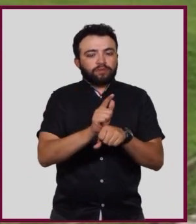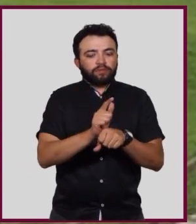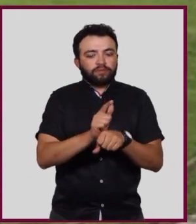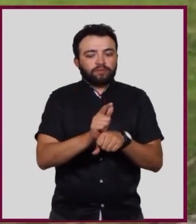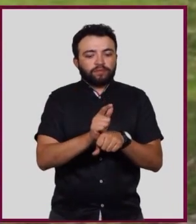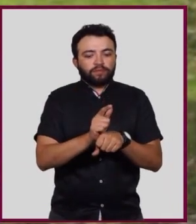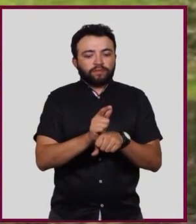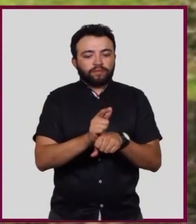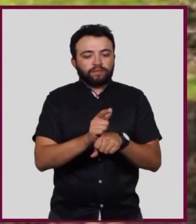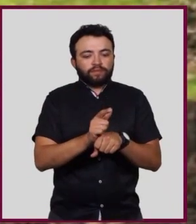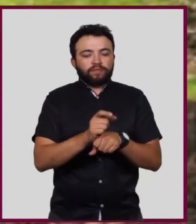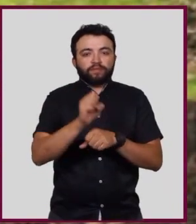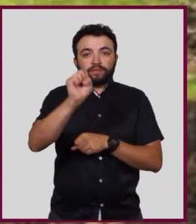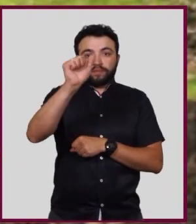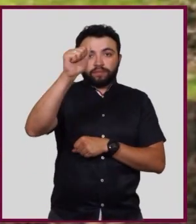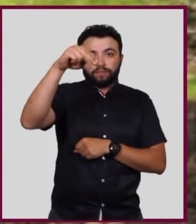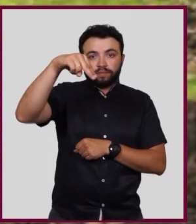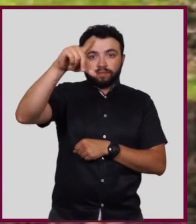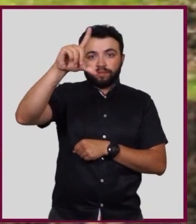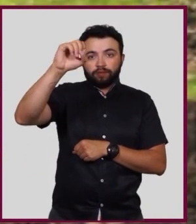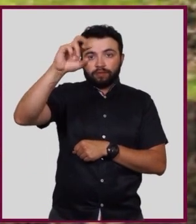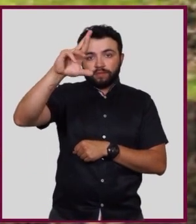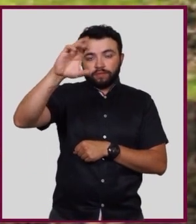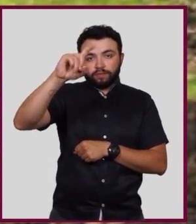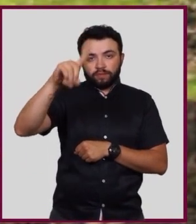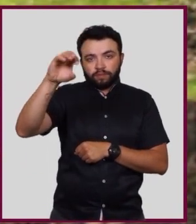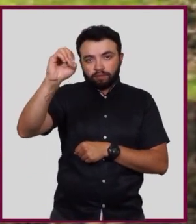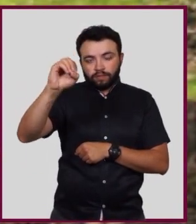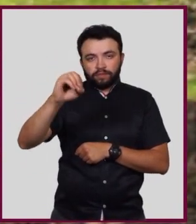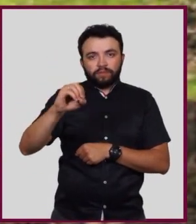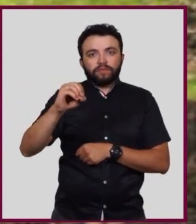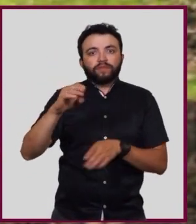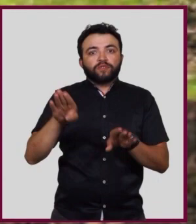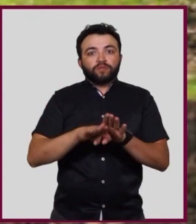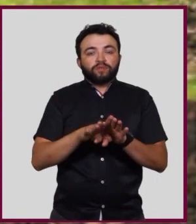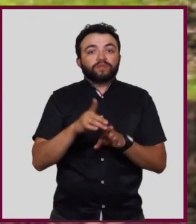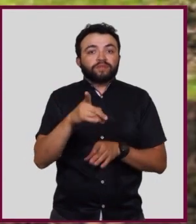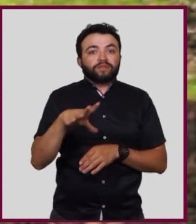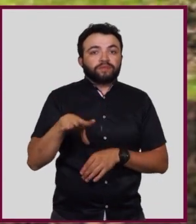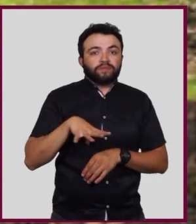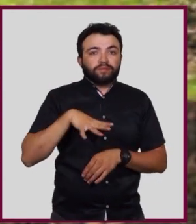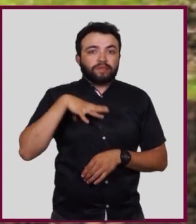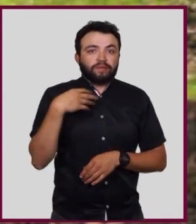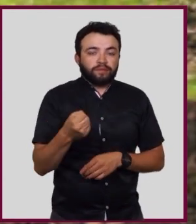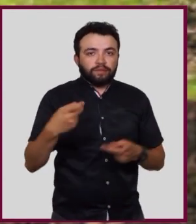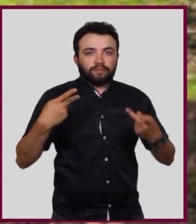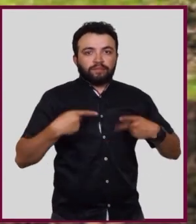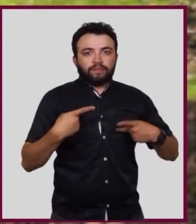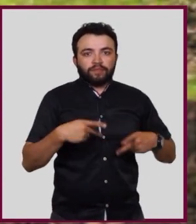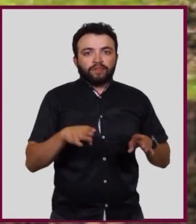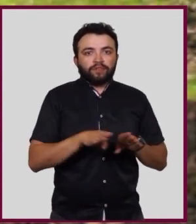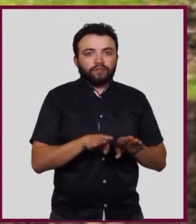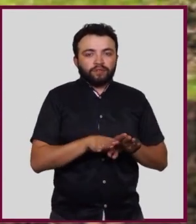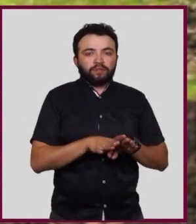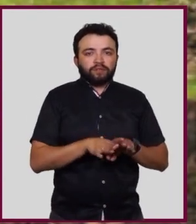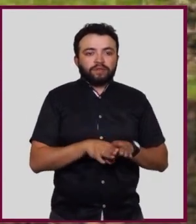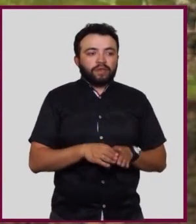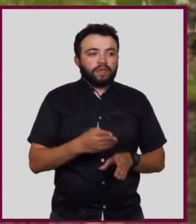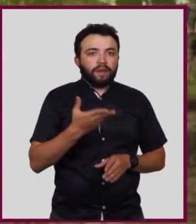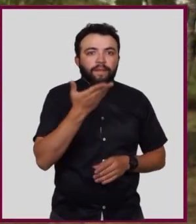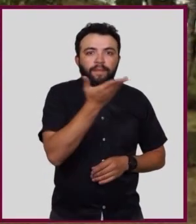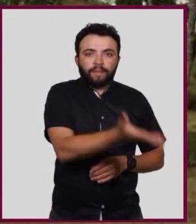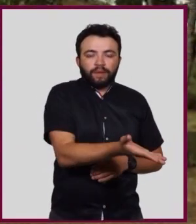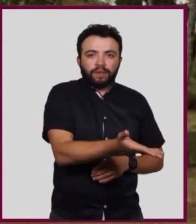San Lorenzo en particular, pues yo creo que abusó de la gente, pidiendo